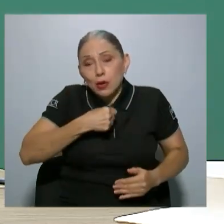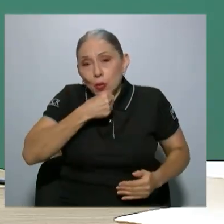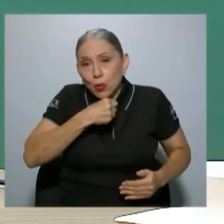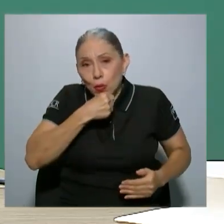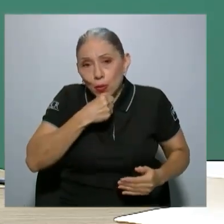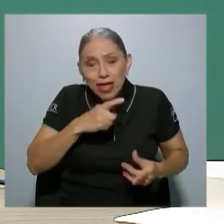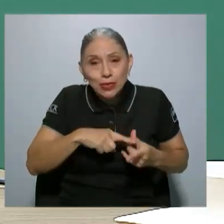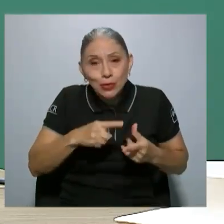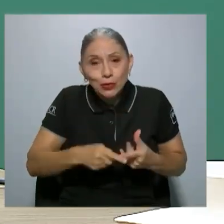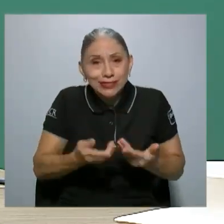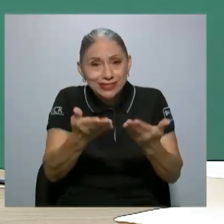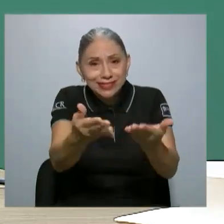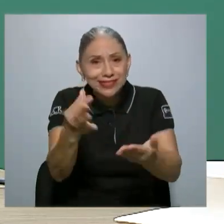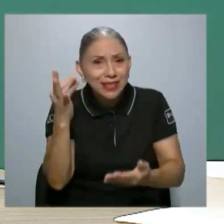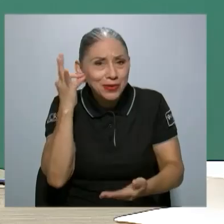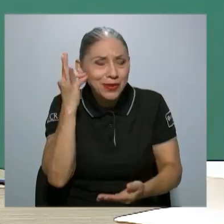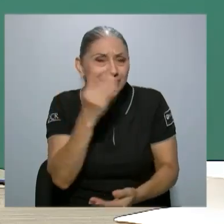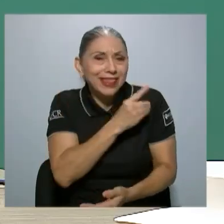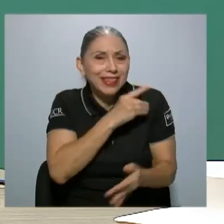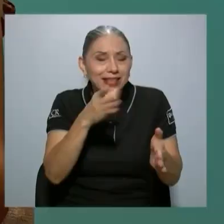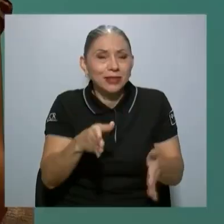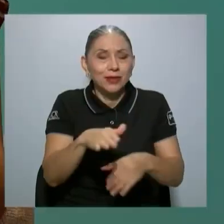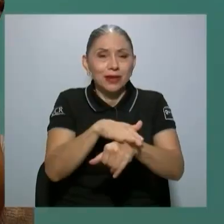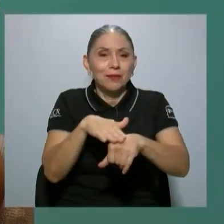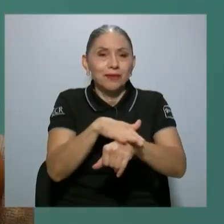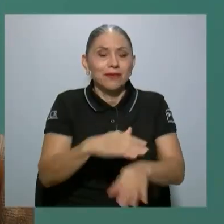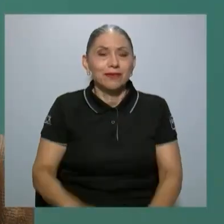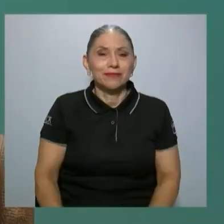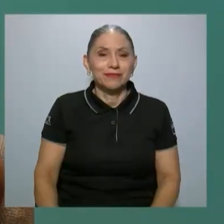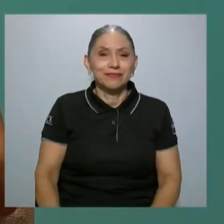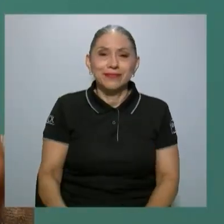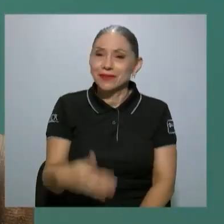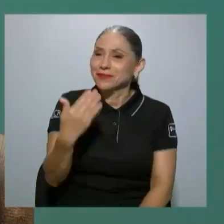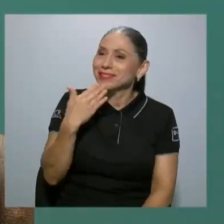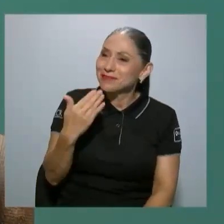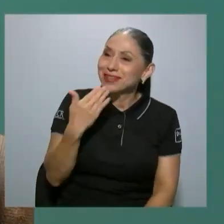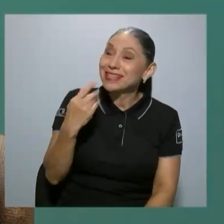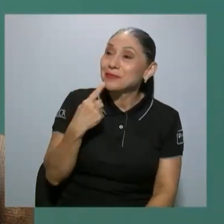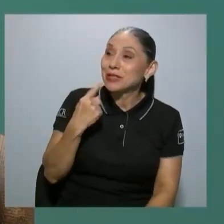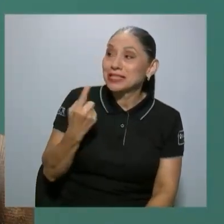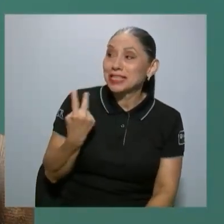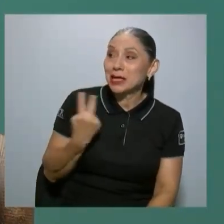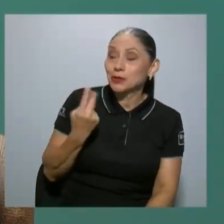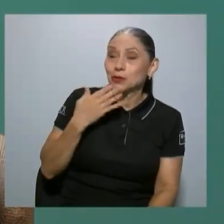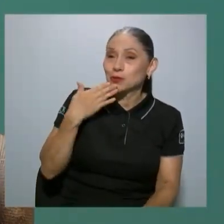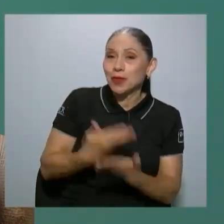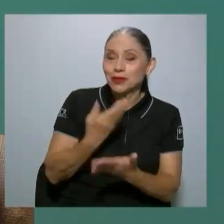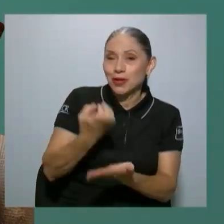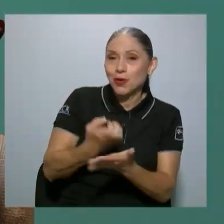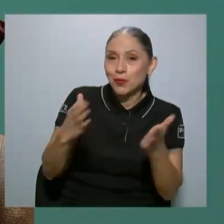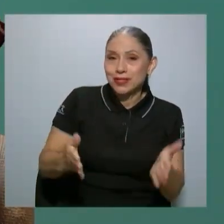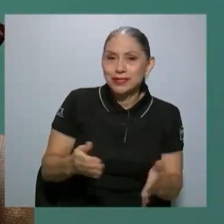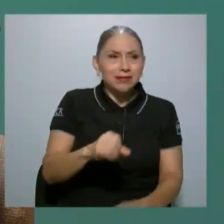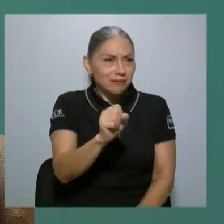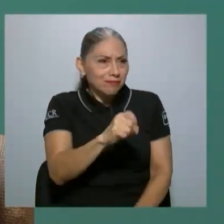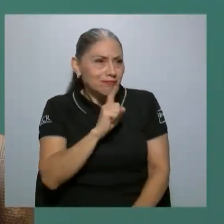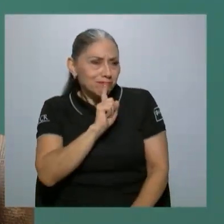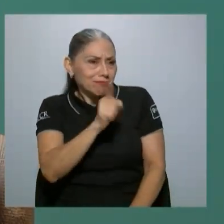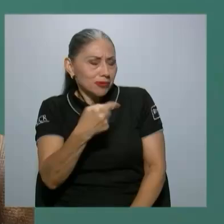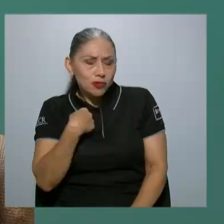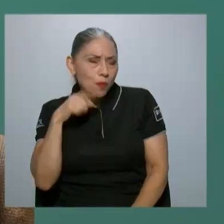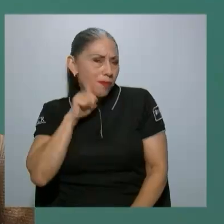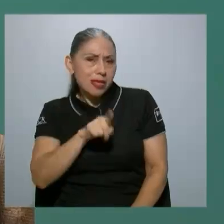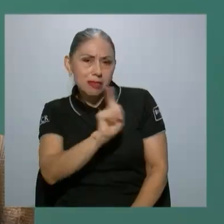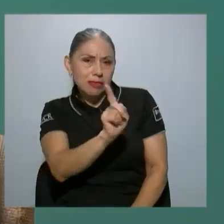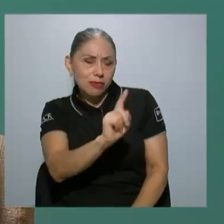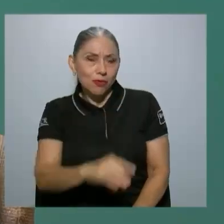señora directora, por favor. Bueno, muchísimas gracias por decir que somos tan buenos economistas. Es que lo son, digo, yo no miento.